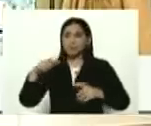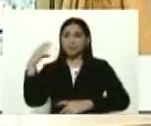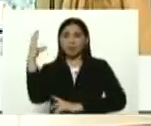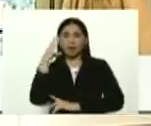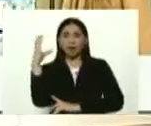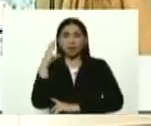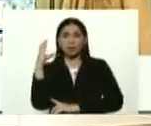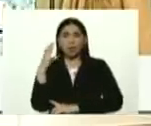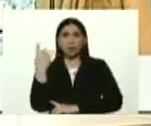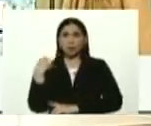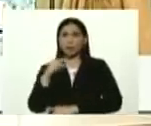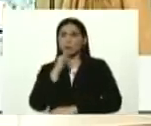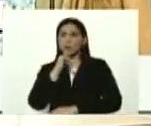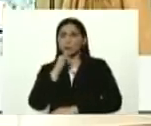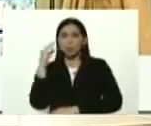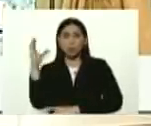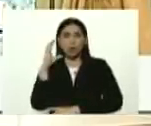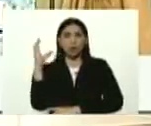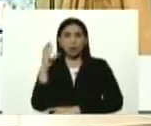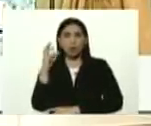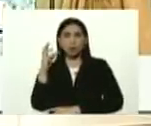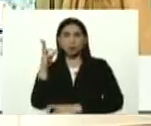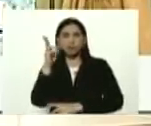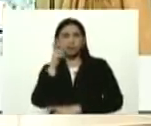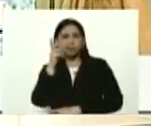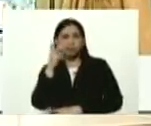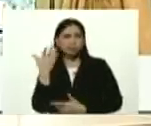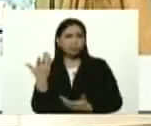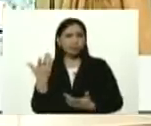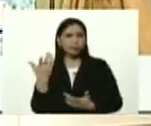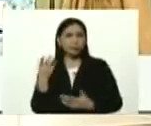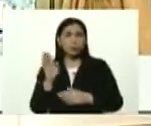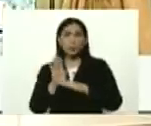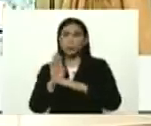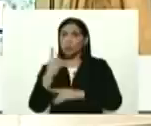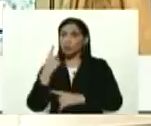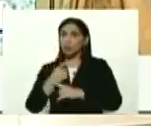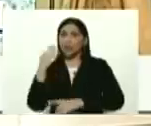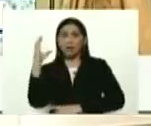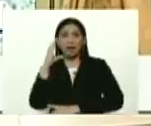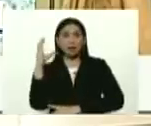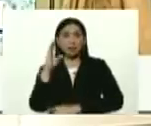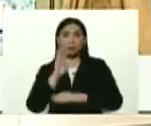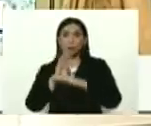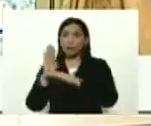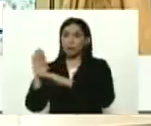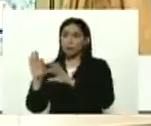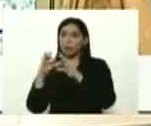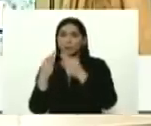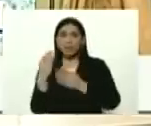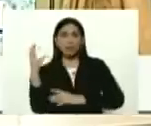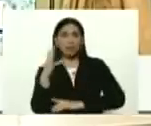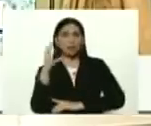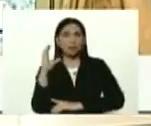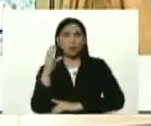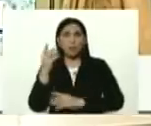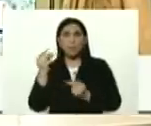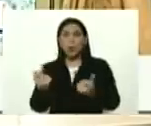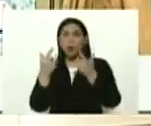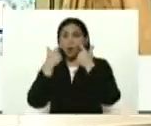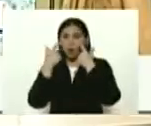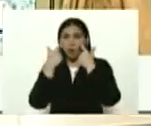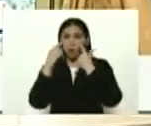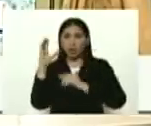para Caricuao. Suena Caricuao, a cuidarse Caricuao, a cuidar la familia Caricuao. Mosca,